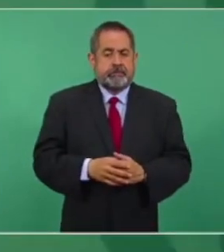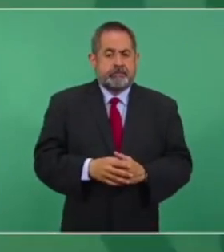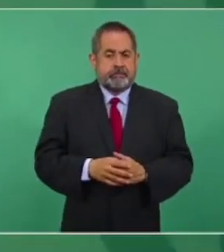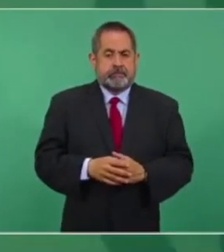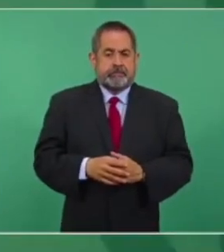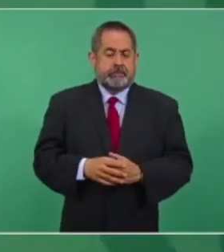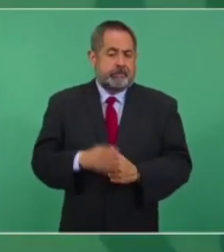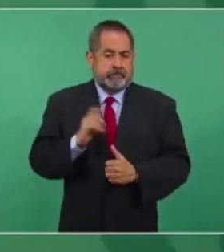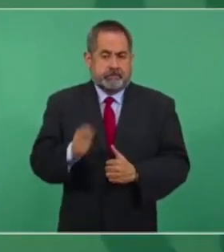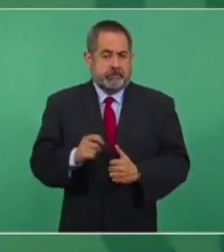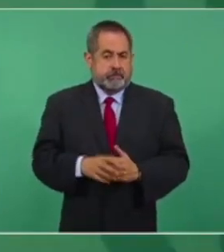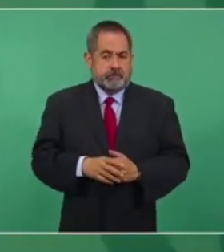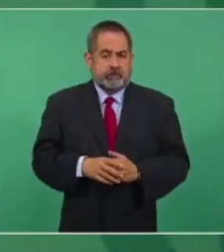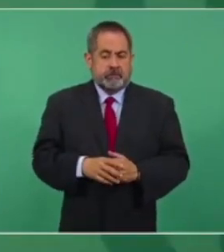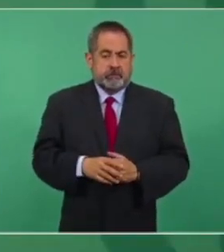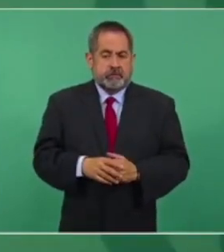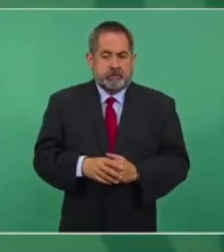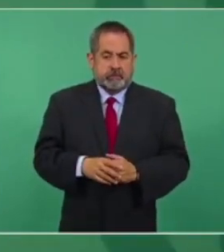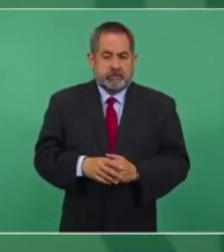ya